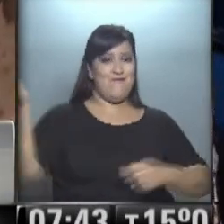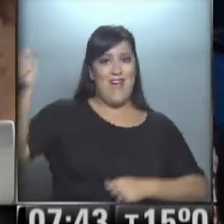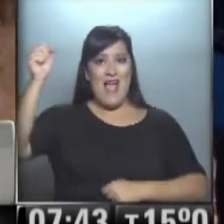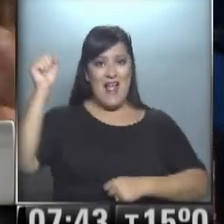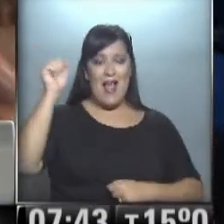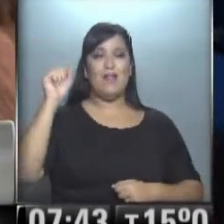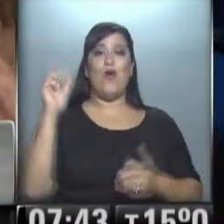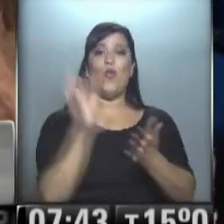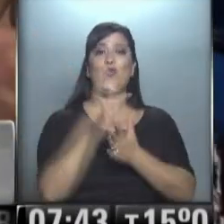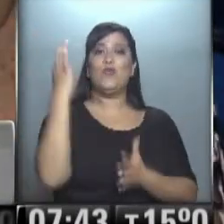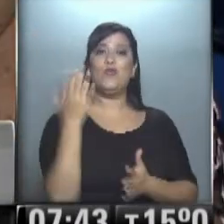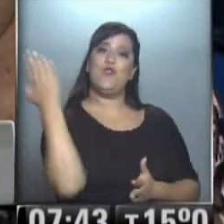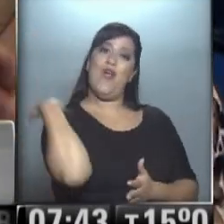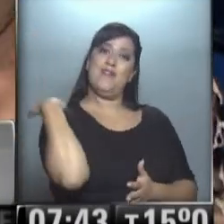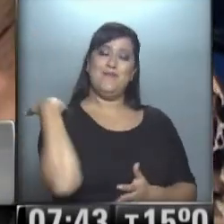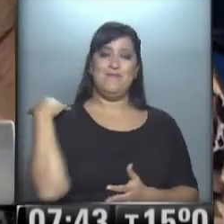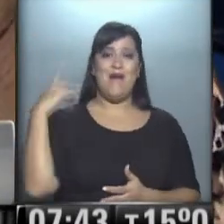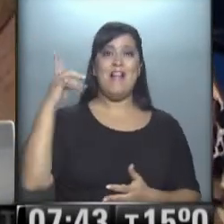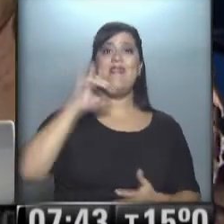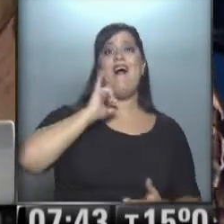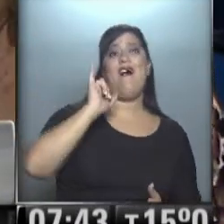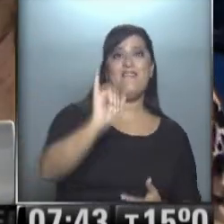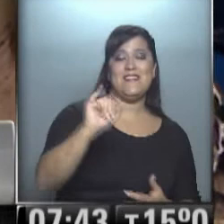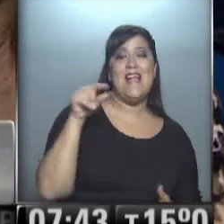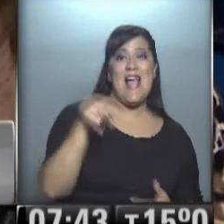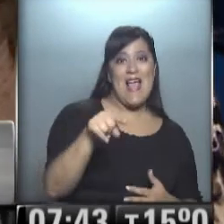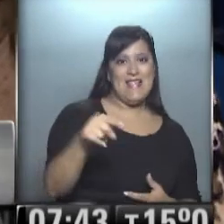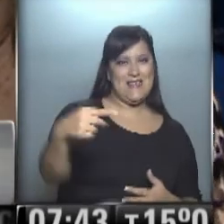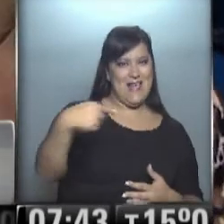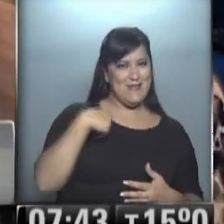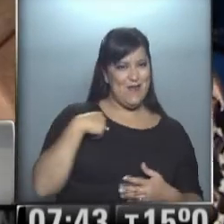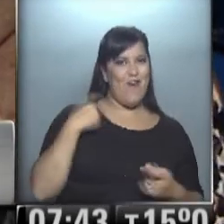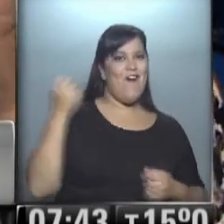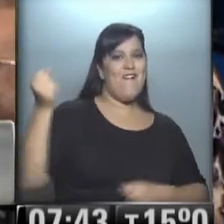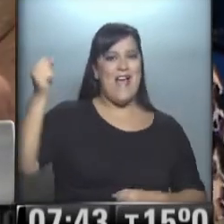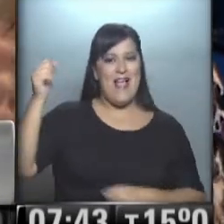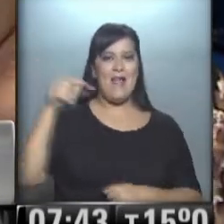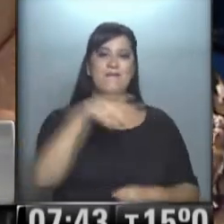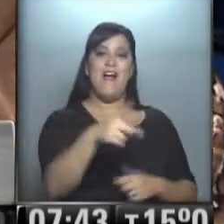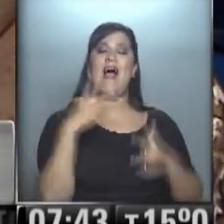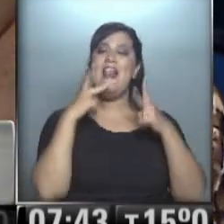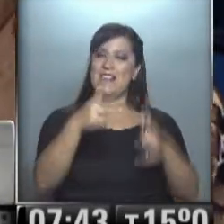doy la espalda le dice a mi pareja, ella y yo bailamos